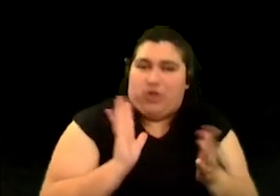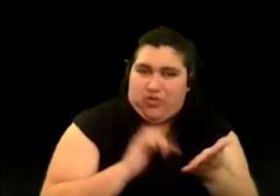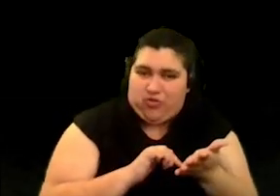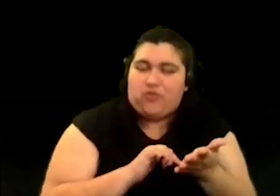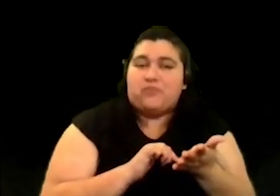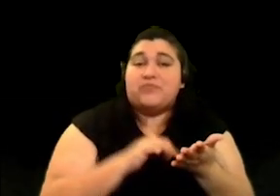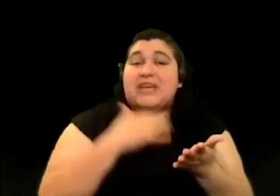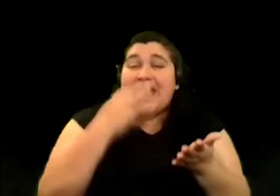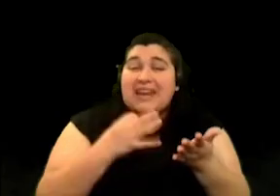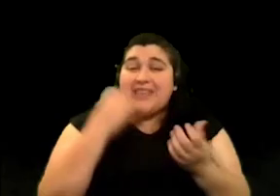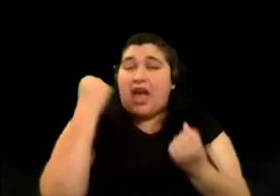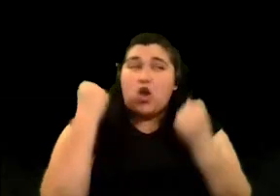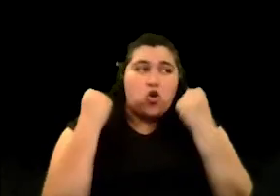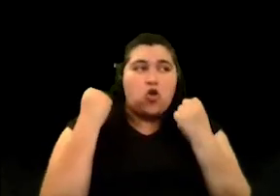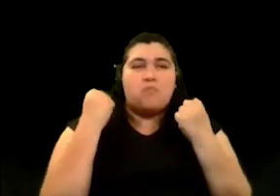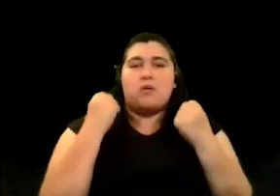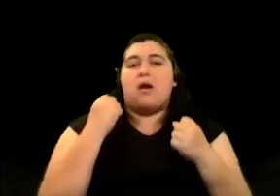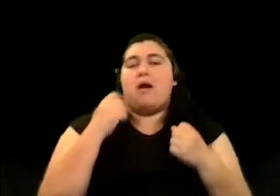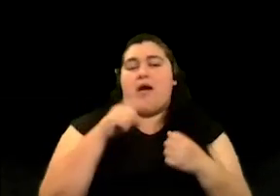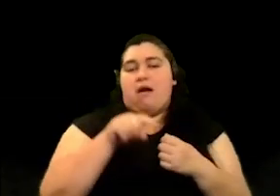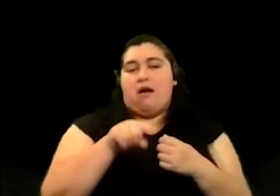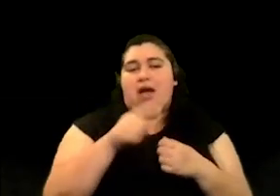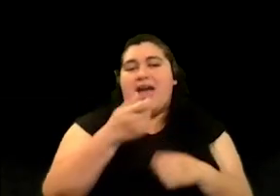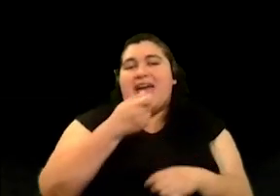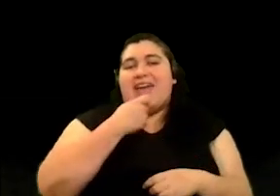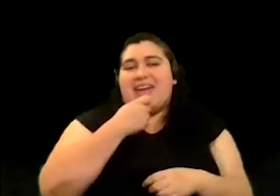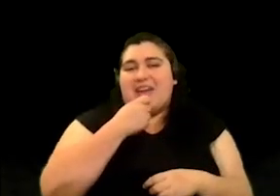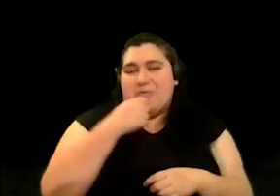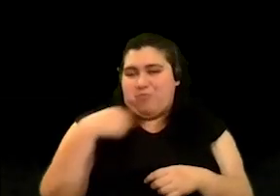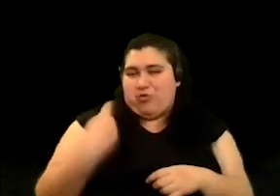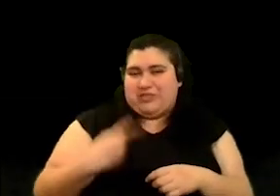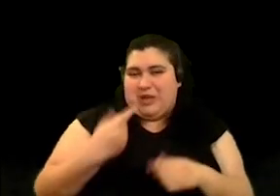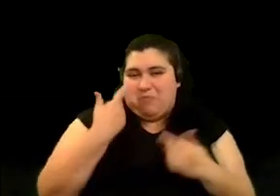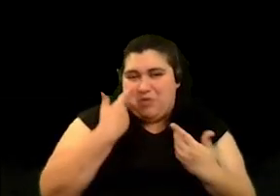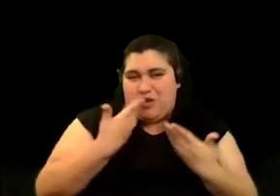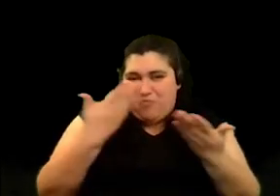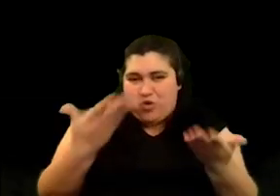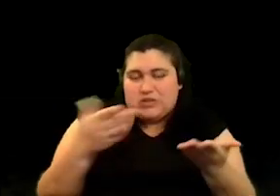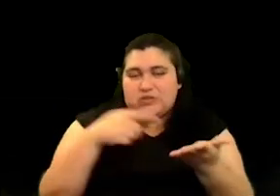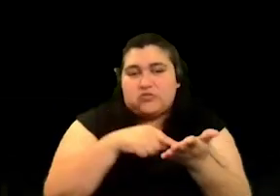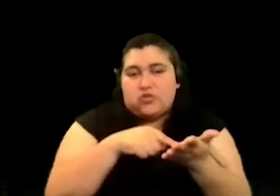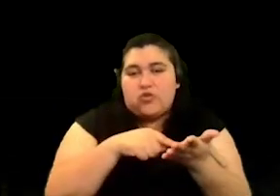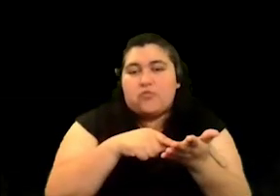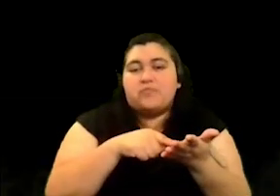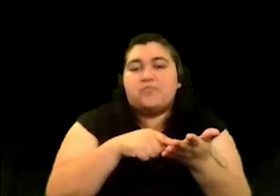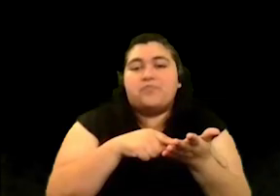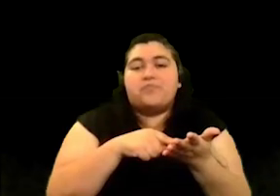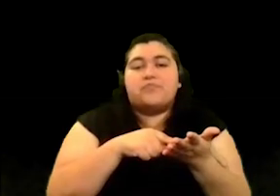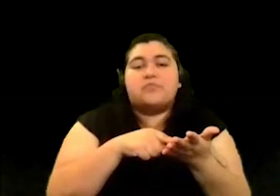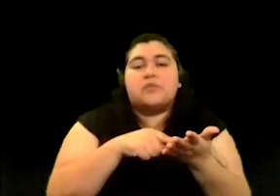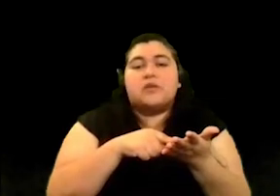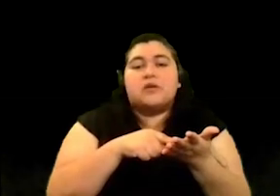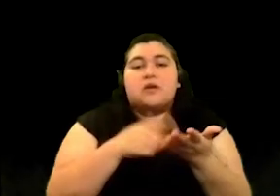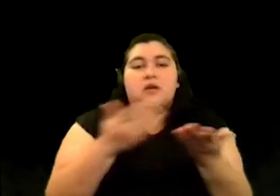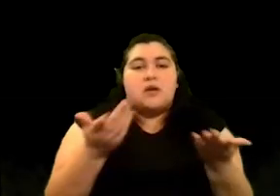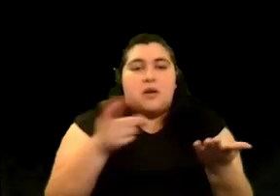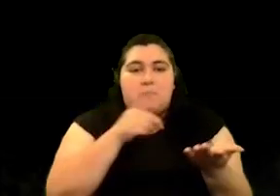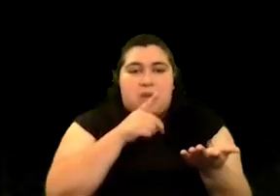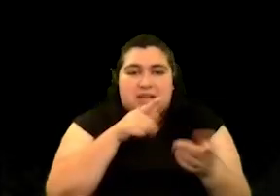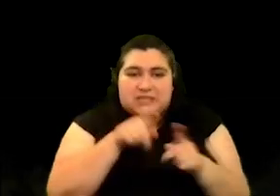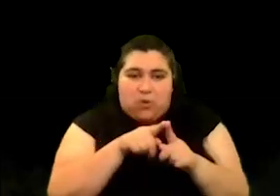realidad económica viene a este ejemplo que yo les hice tan cotidiano, de que es, o sea, Sergio, la sartén no se parece al